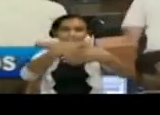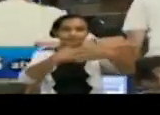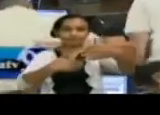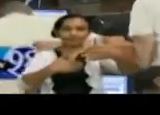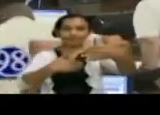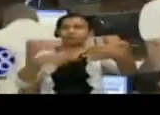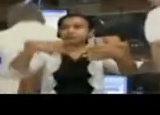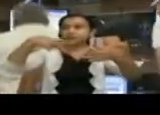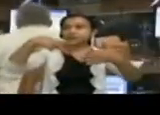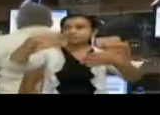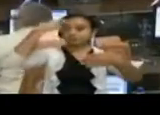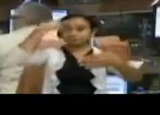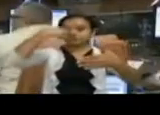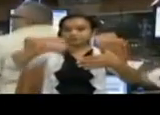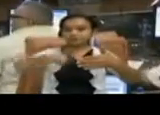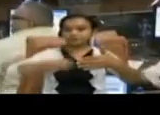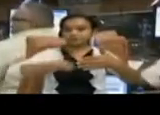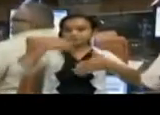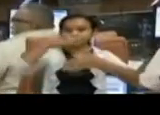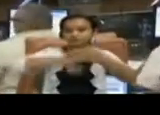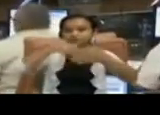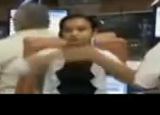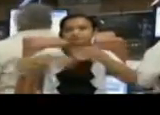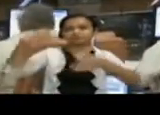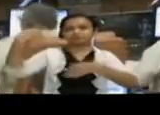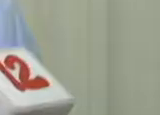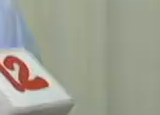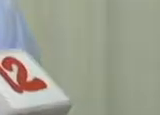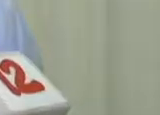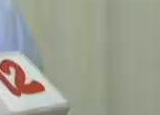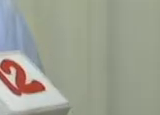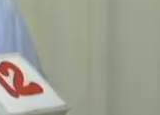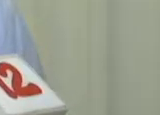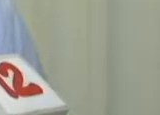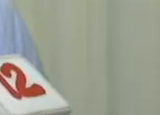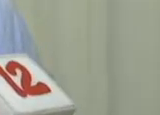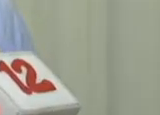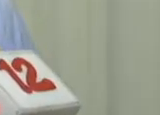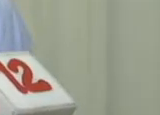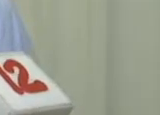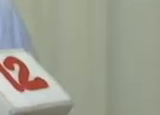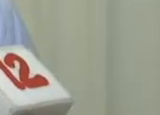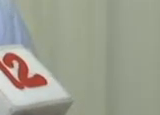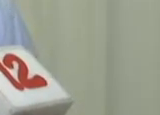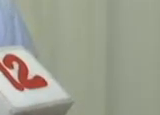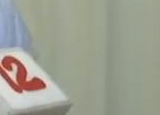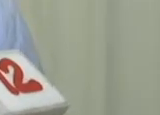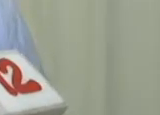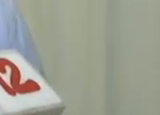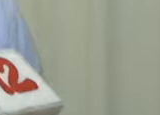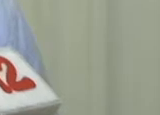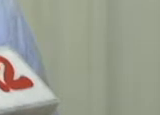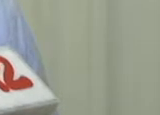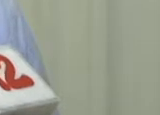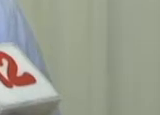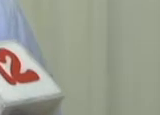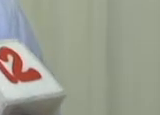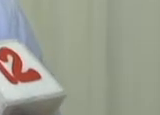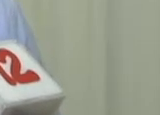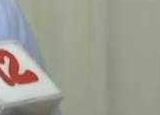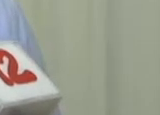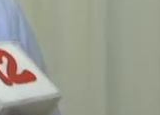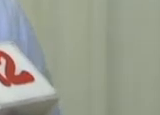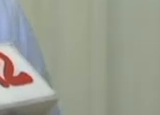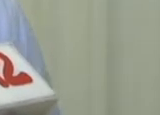orientaciones que les dé el gobierno. Eso está claro, si ellos mismos lo propusieron, es una propuesta del gobierno, indudablemente van a responder a sus intereses